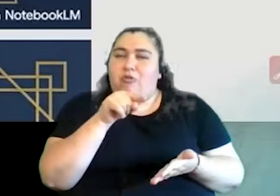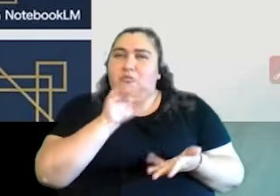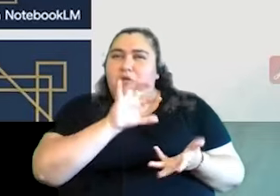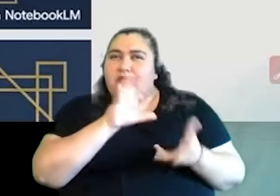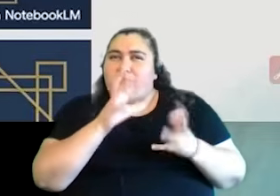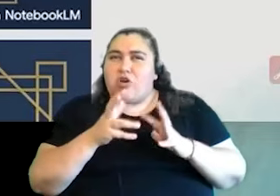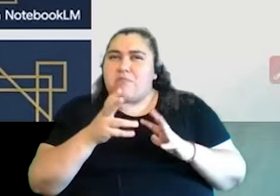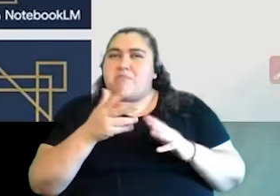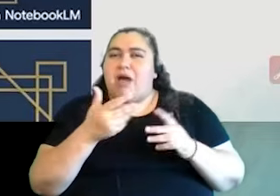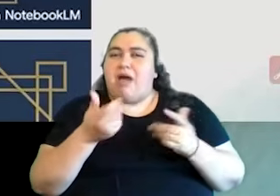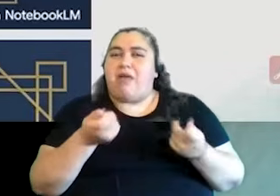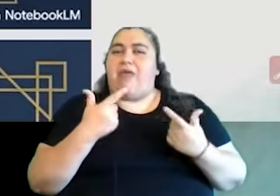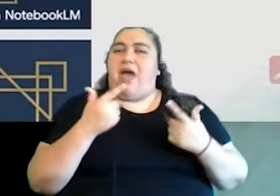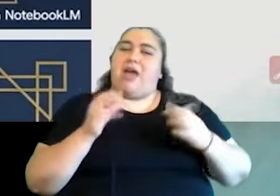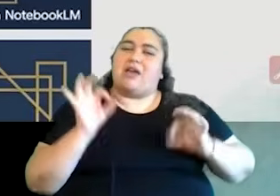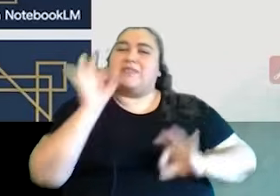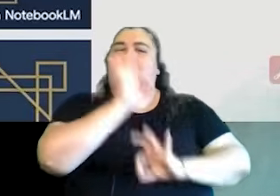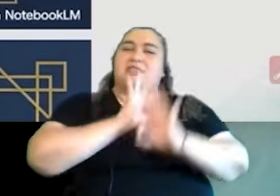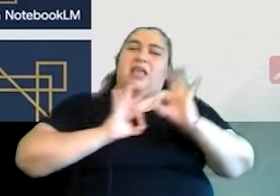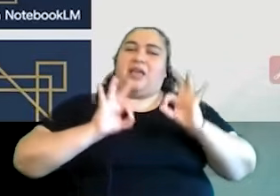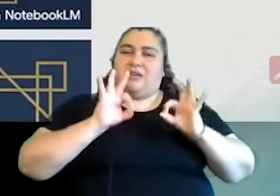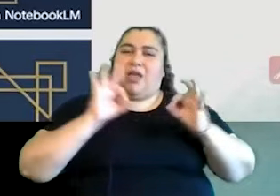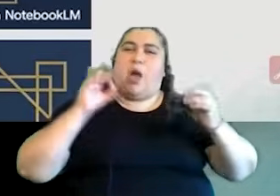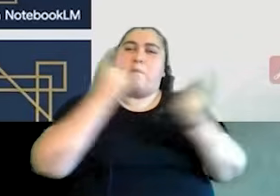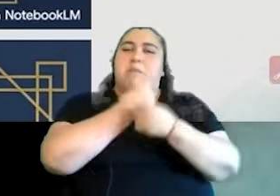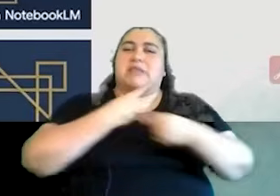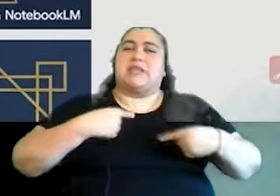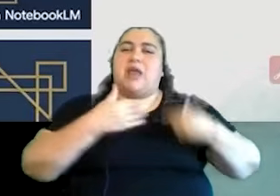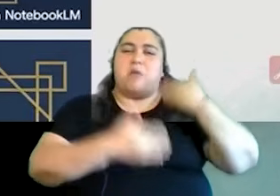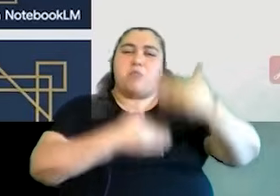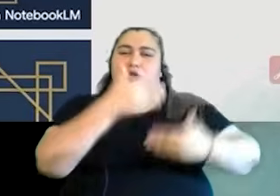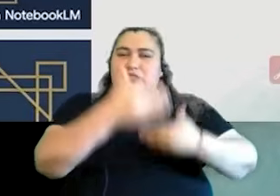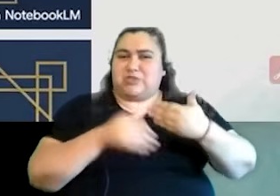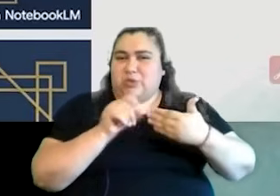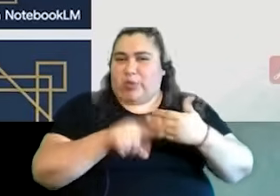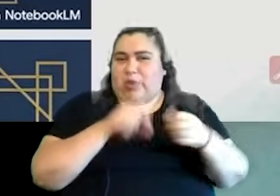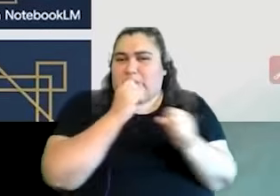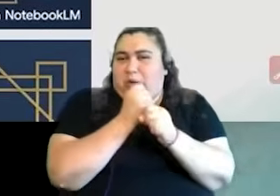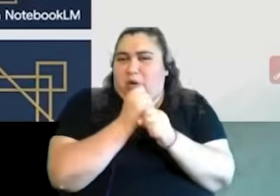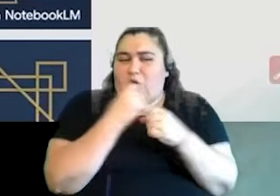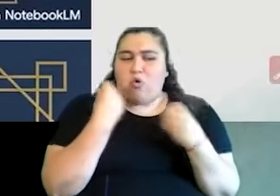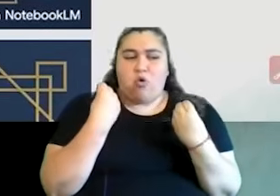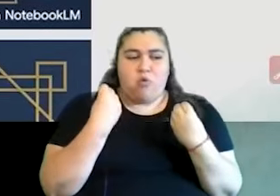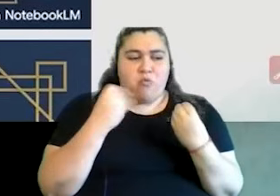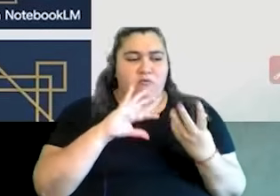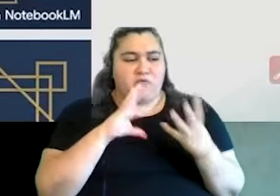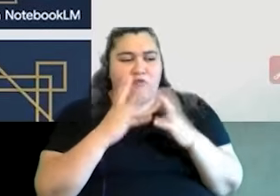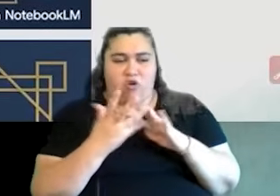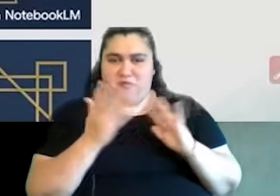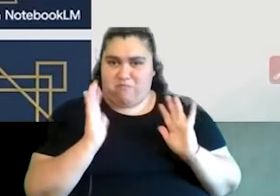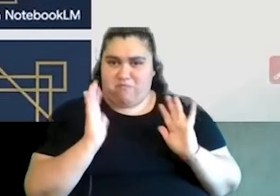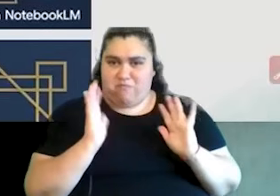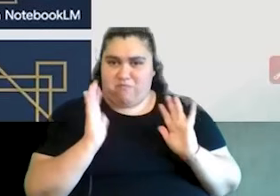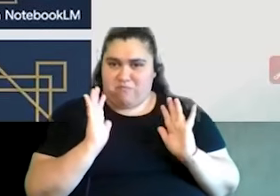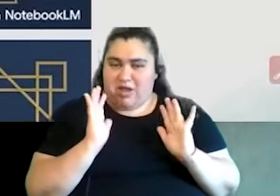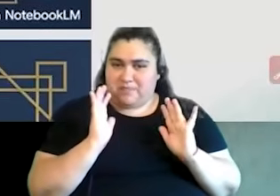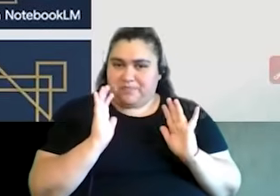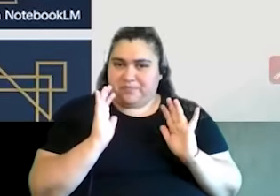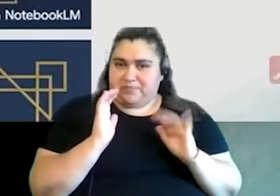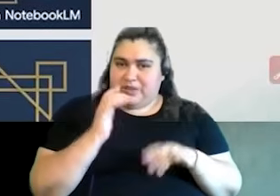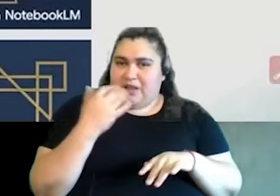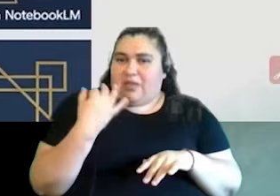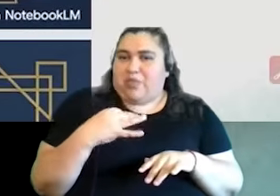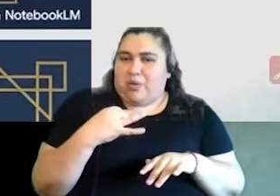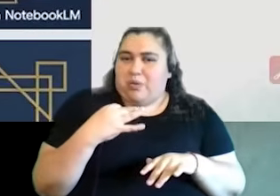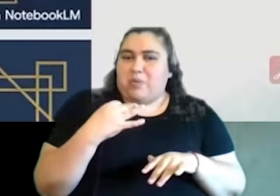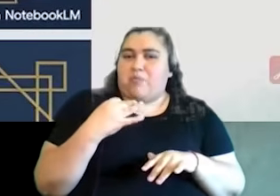qué estrategia en materia de procesos de trabajo se va a utilizar, porque, bueno, hay que verificar el vencimiento de la declaración jurada,